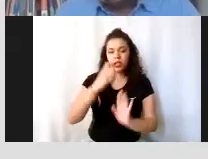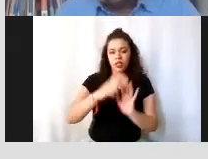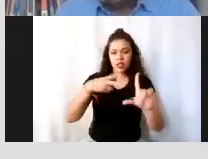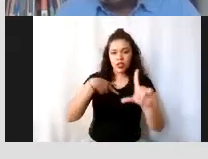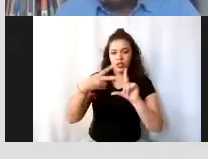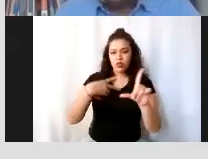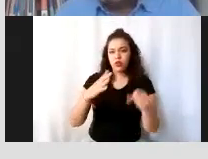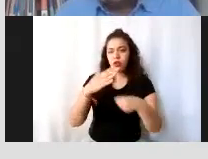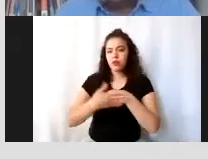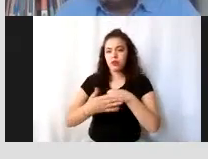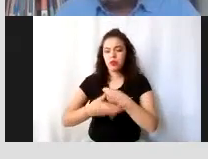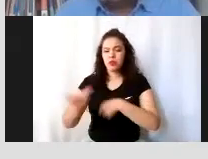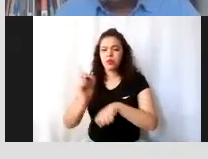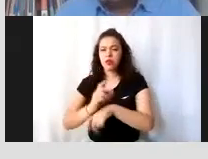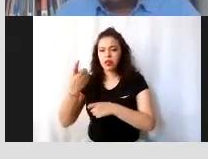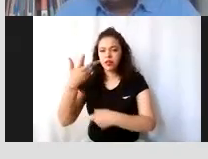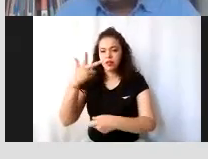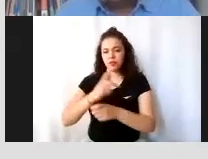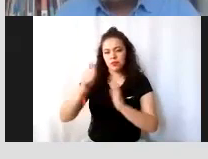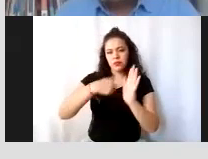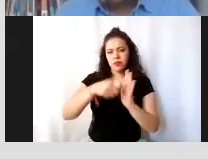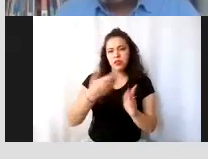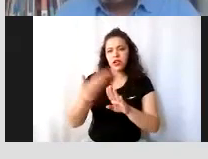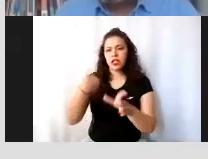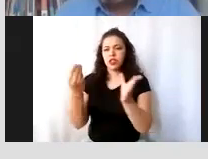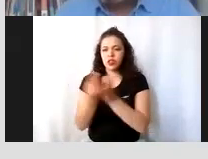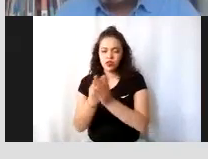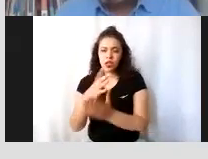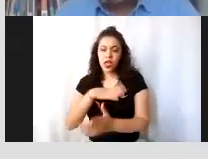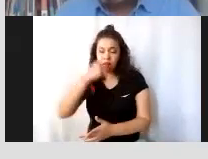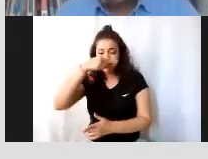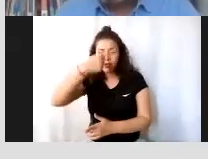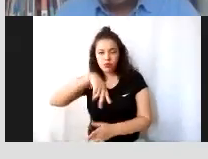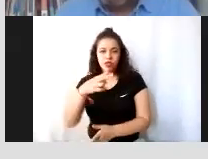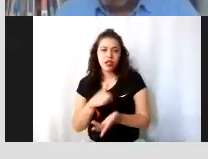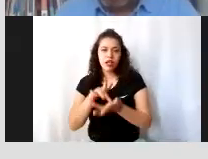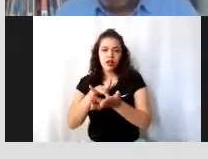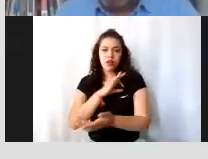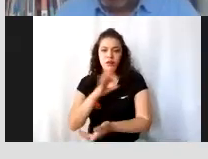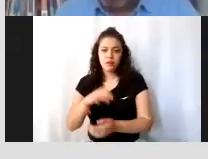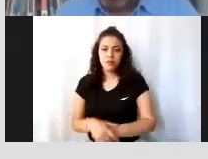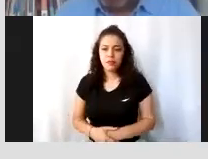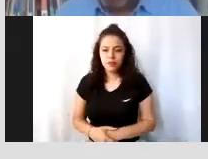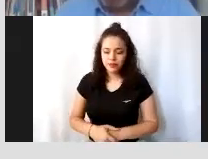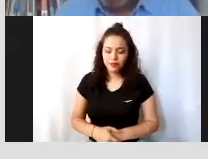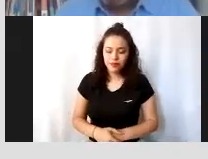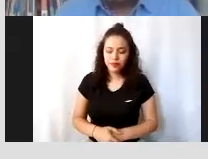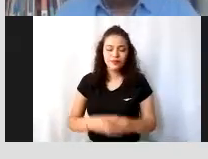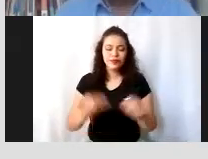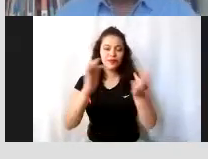podrán encontrar la grabación de las sesiones anteriores, para que también les pueda ayudar. Perfecto. Bien, muchas